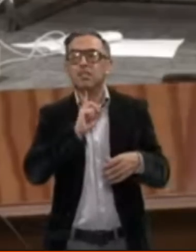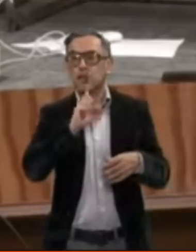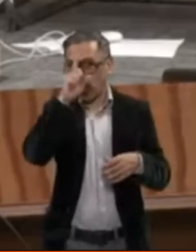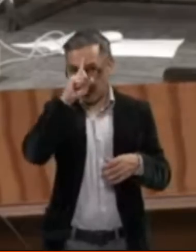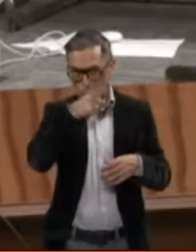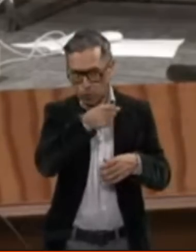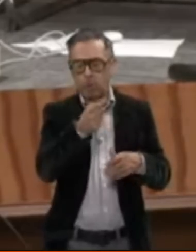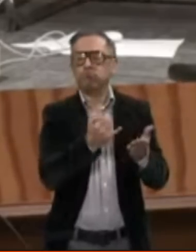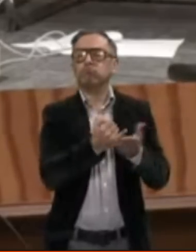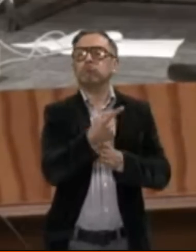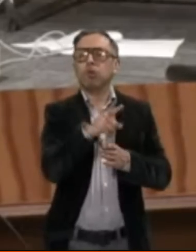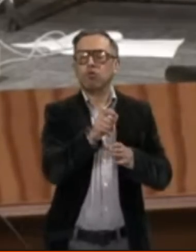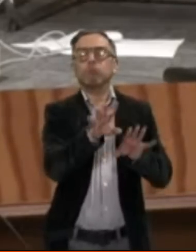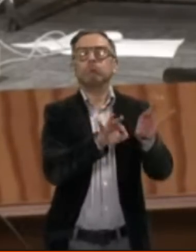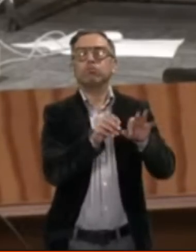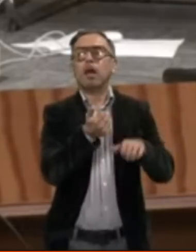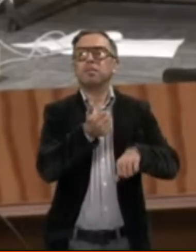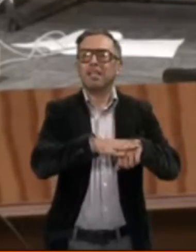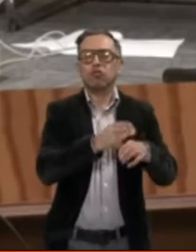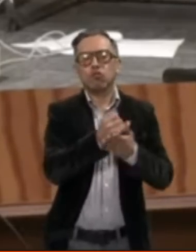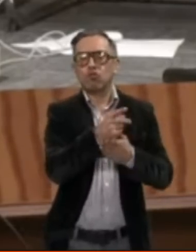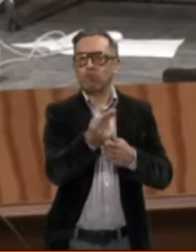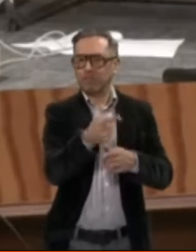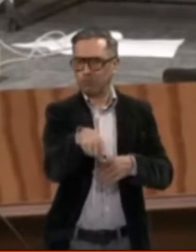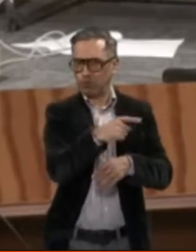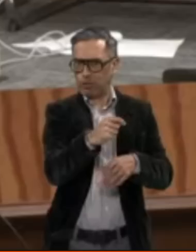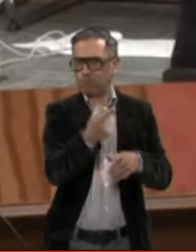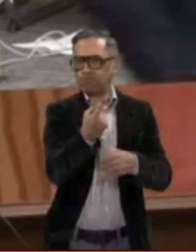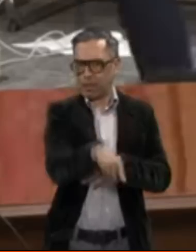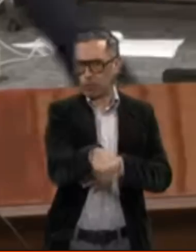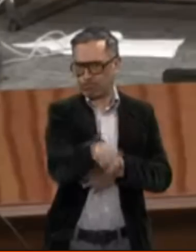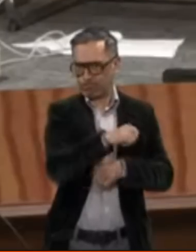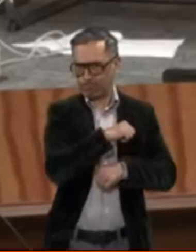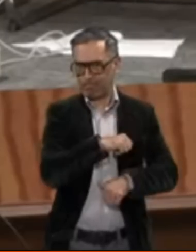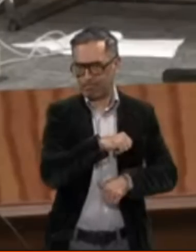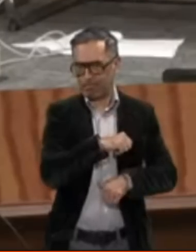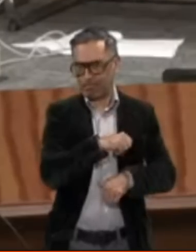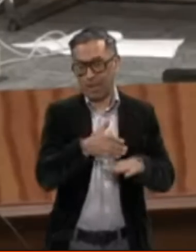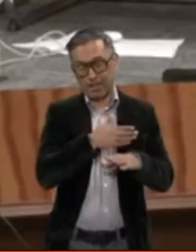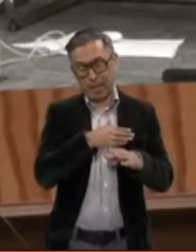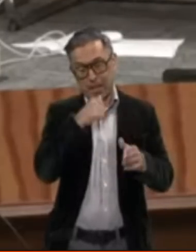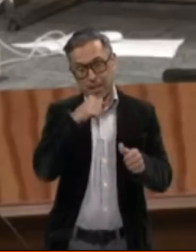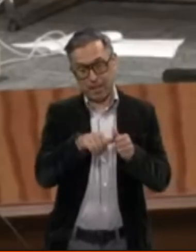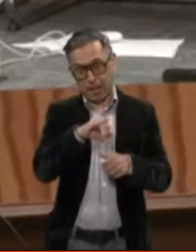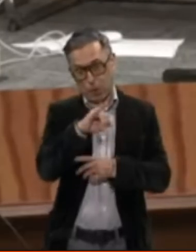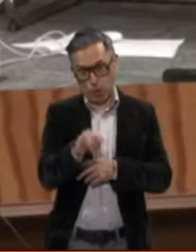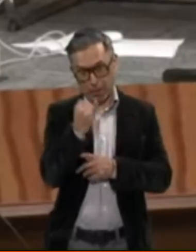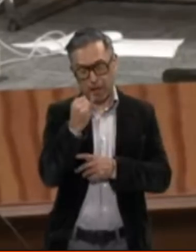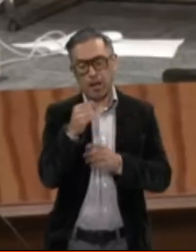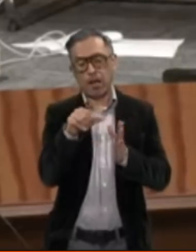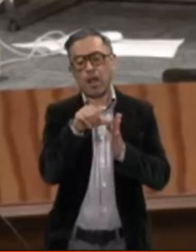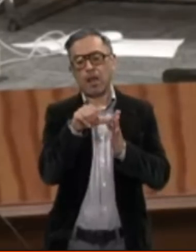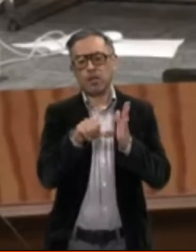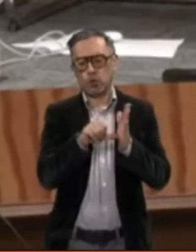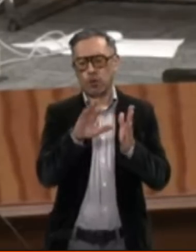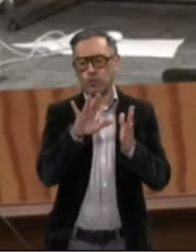y determinaciones administrativas. Ya no está vigente el apartado J del artículo 51 de la